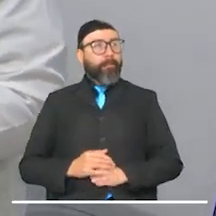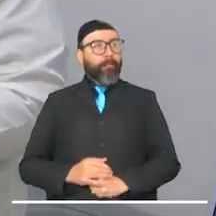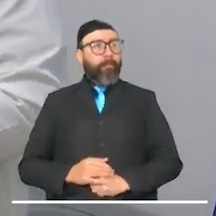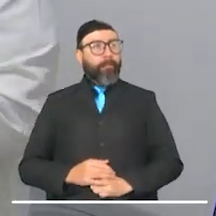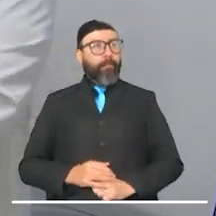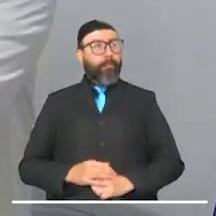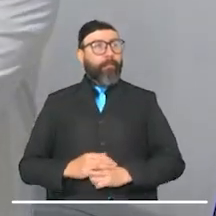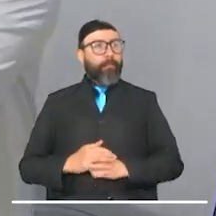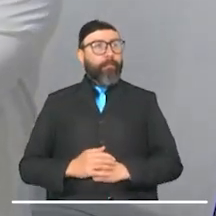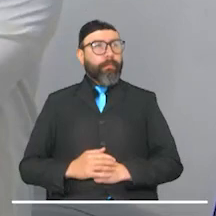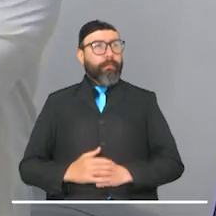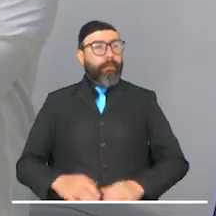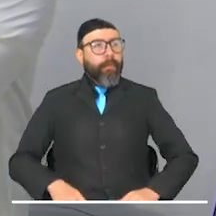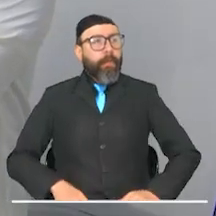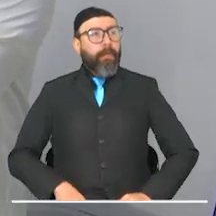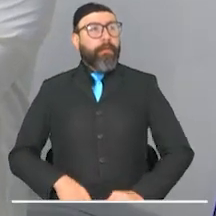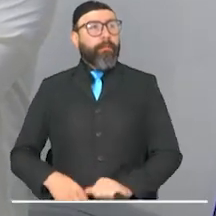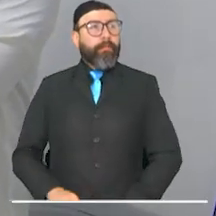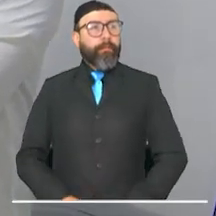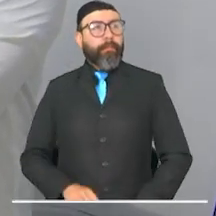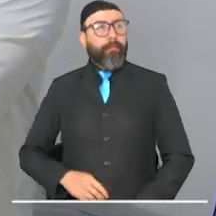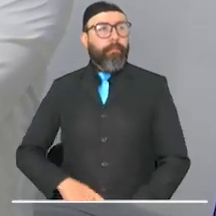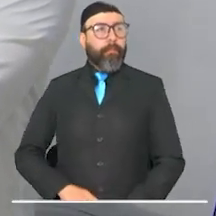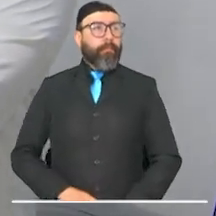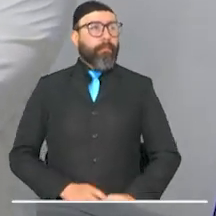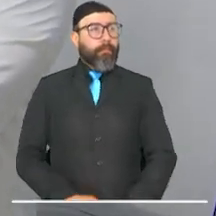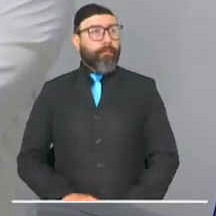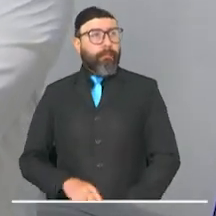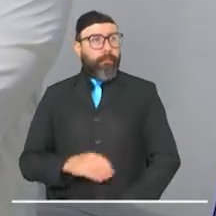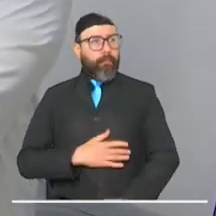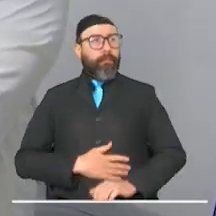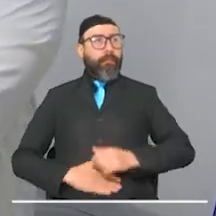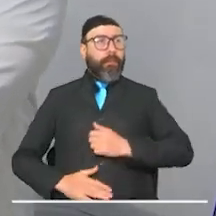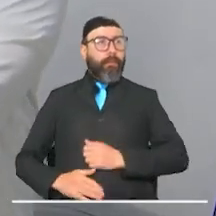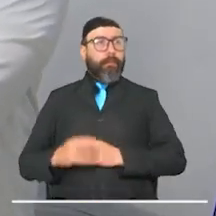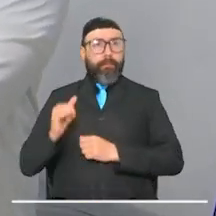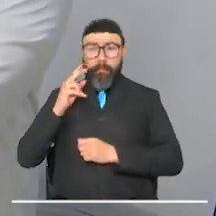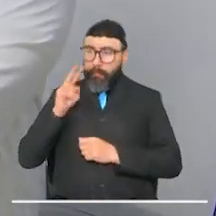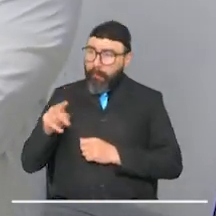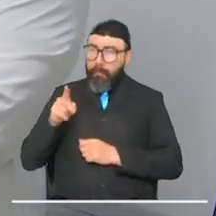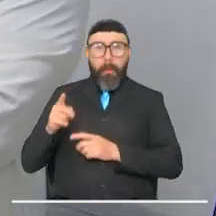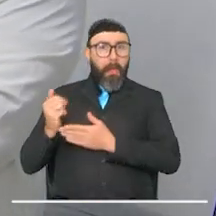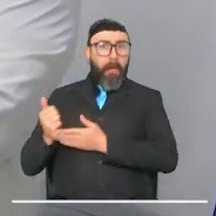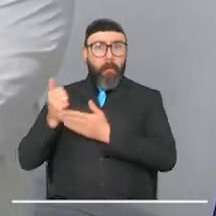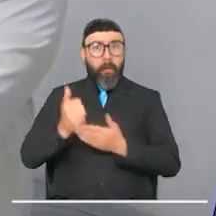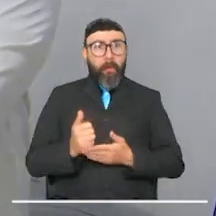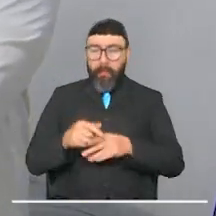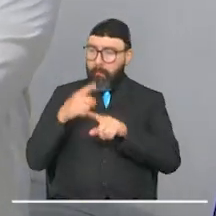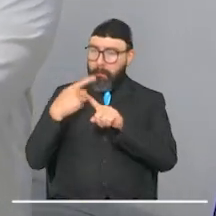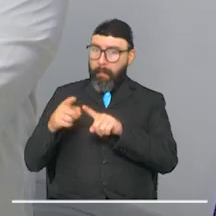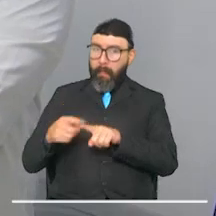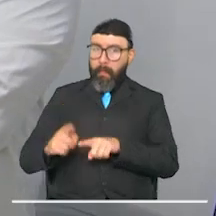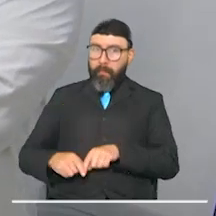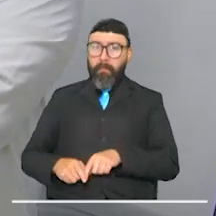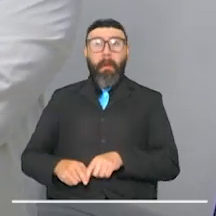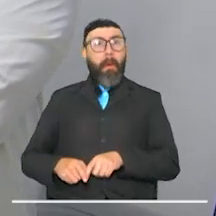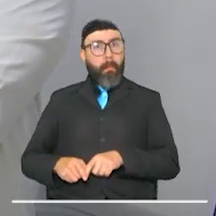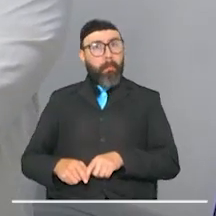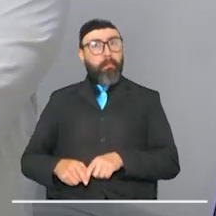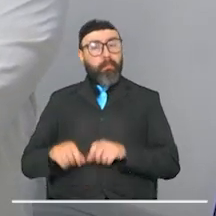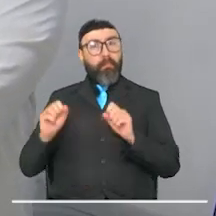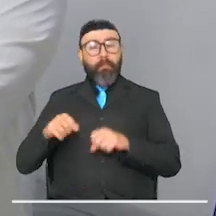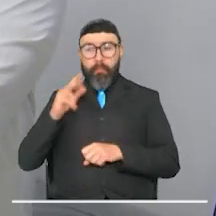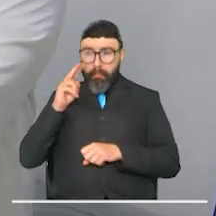entonces con la ayuda de estos métodos podemos Pues establecer de manera más certera